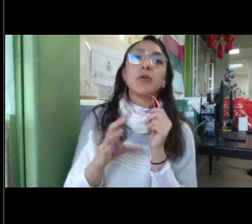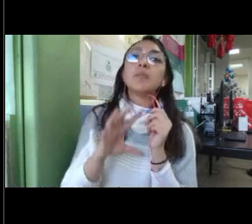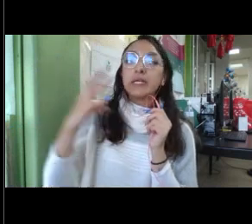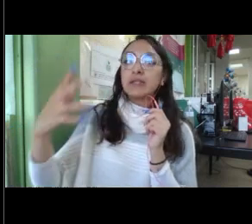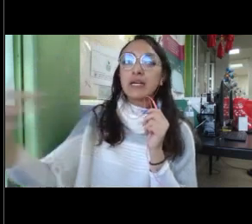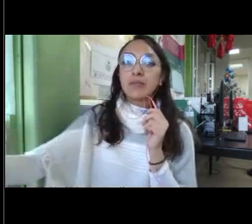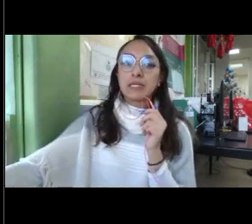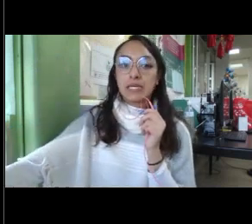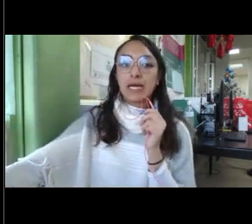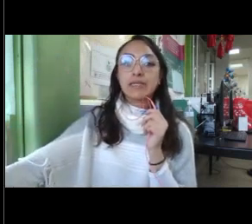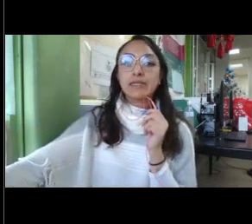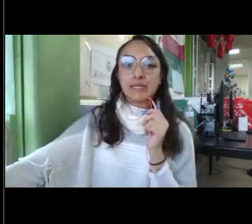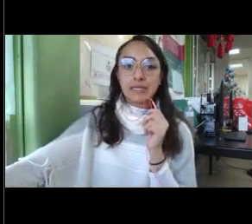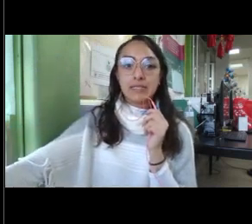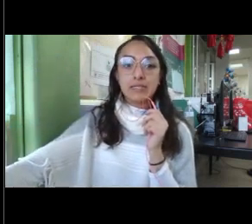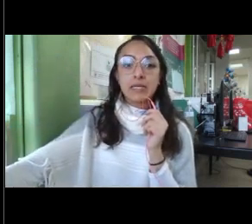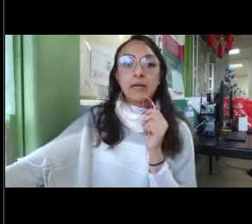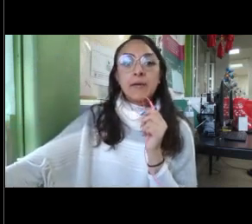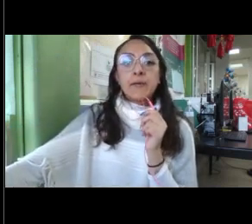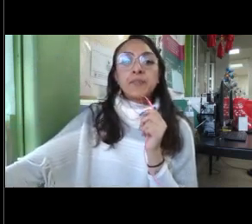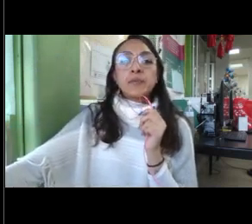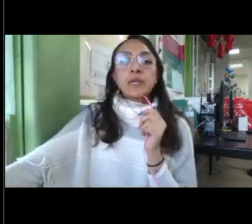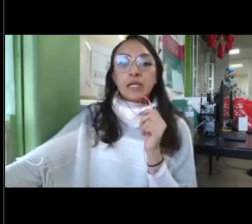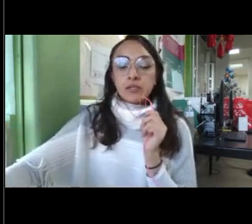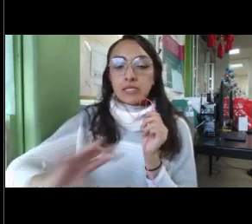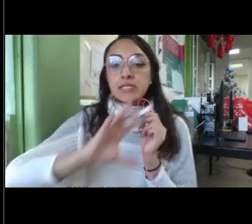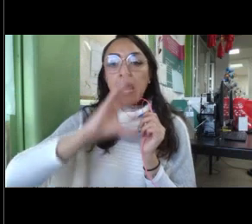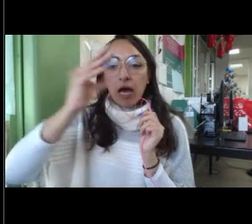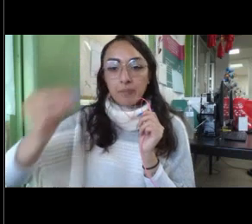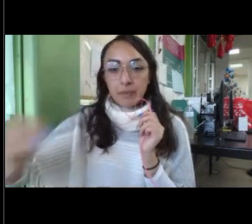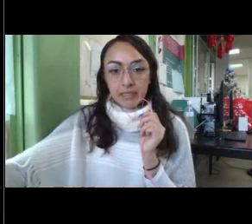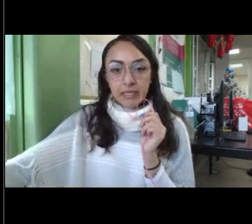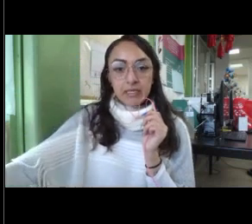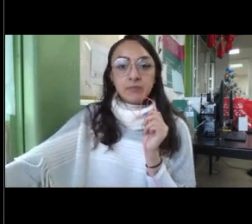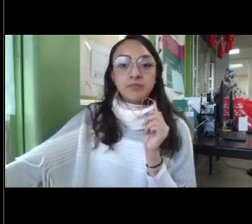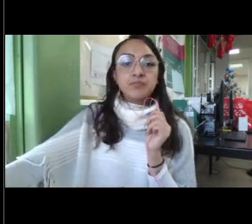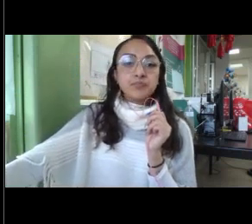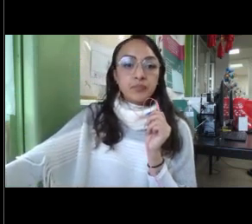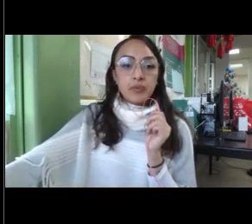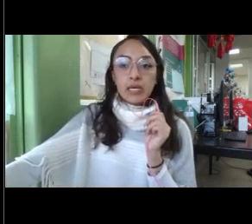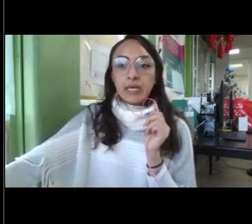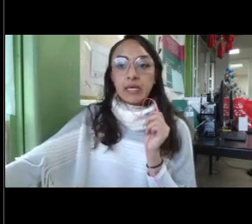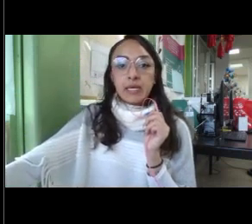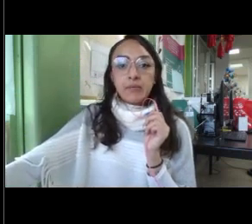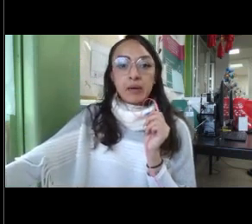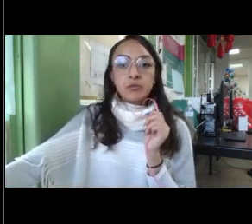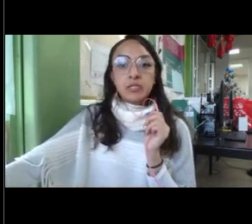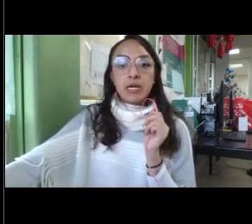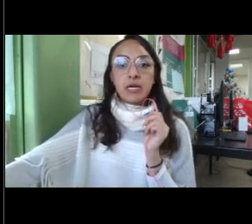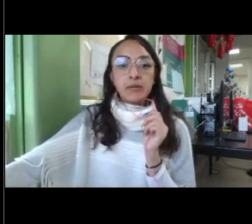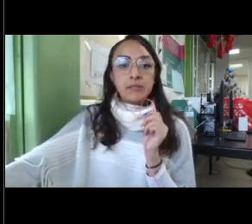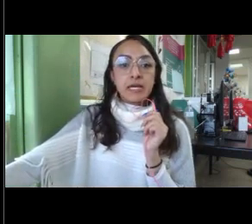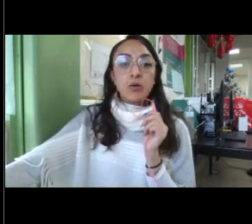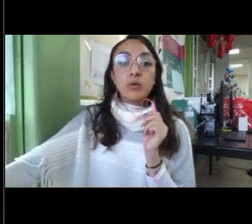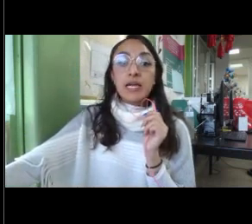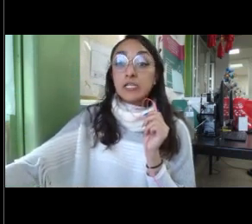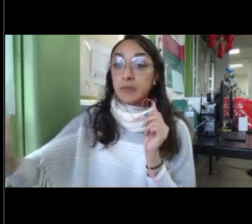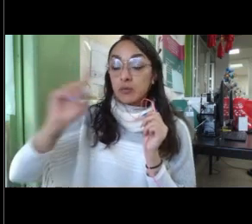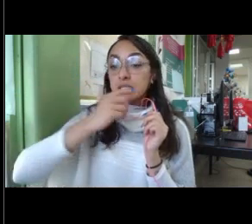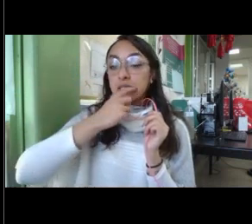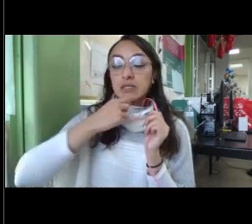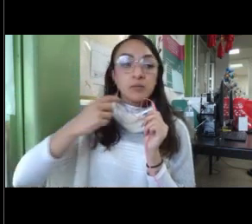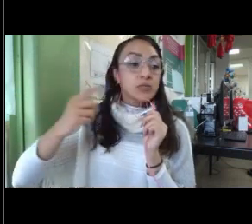un componente gramatical detrás. Entonces, a partir de ahí, vamos a revisarlo.